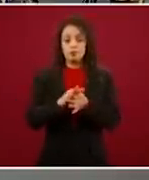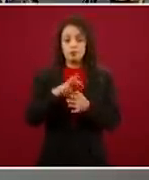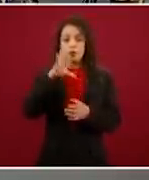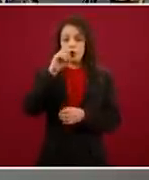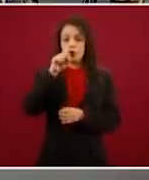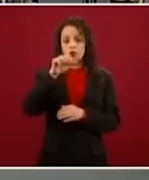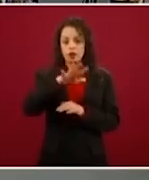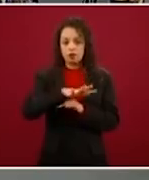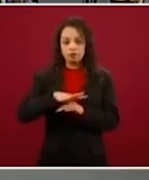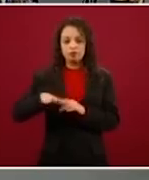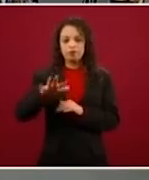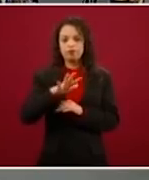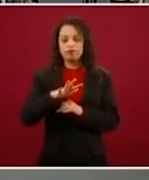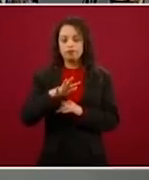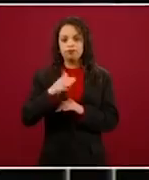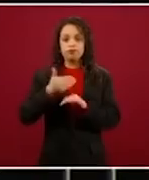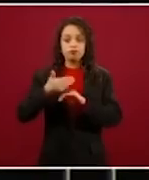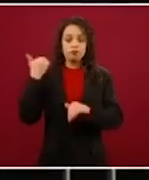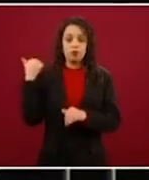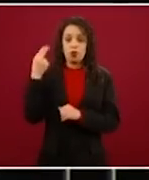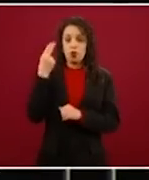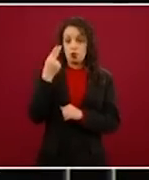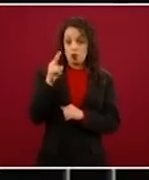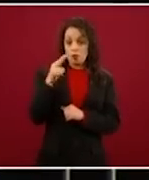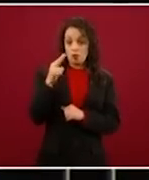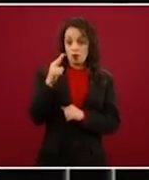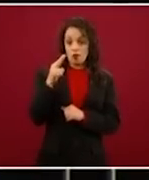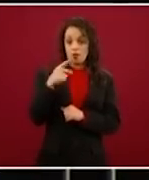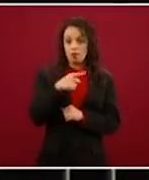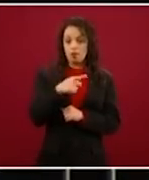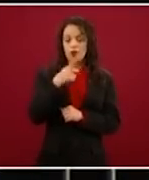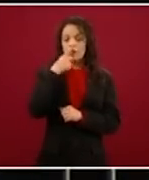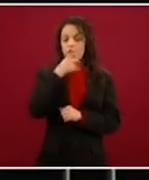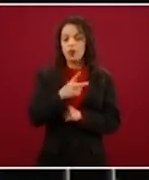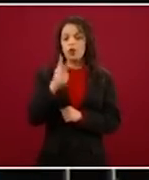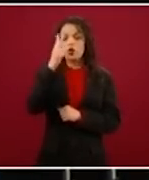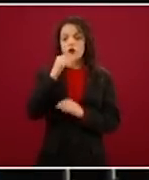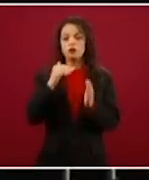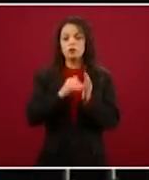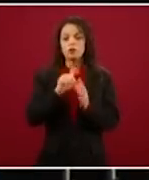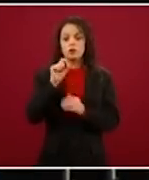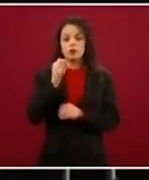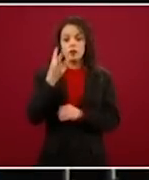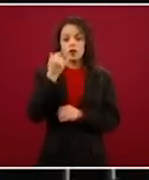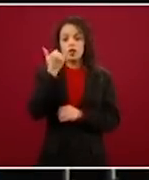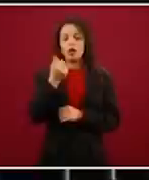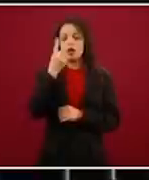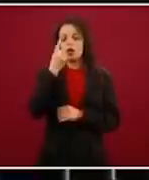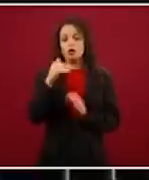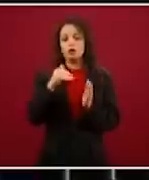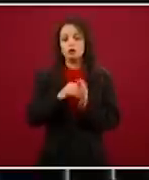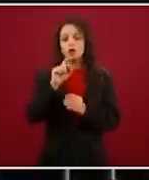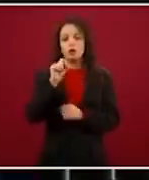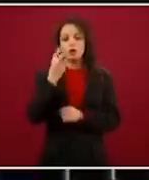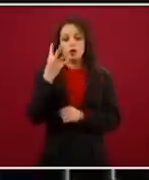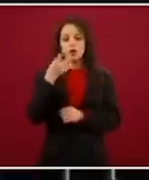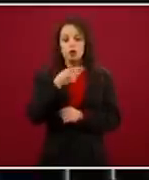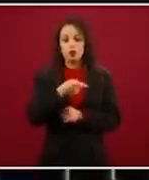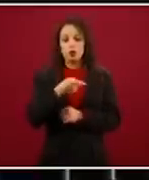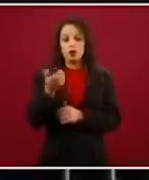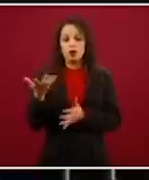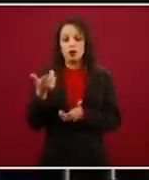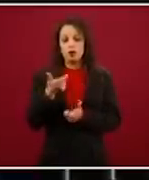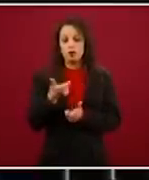Nacional de Infraestructura en noviembre pasado y sería una inversión entre 2023 y 2024. Puede ser. Ese